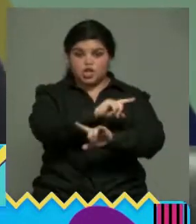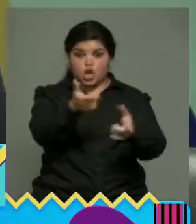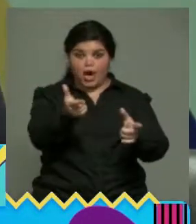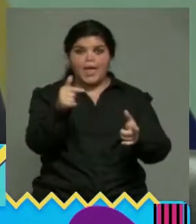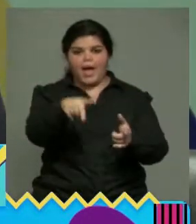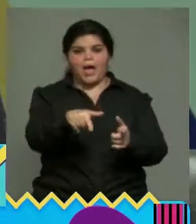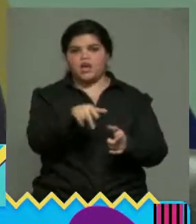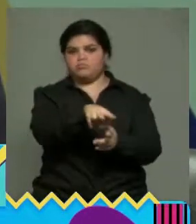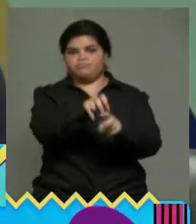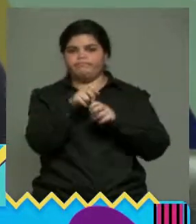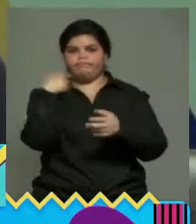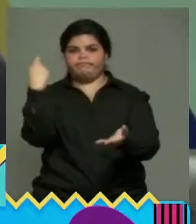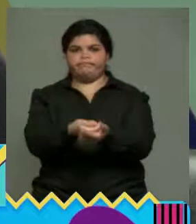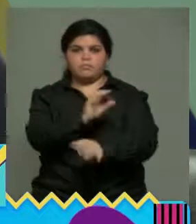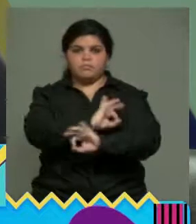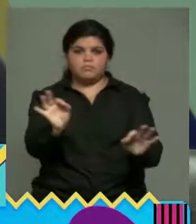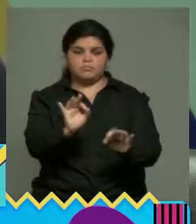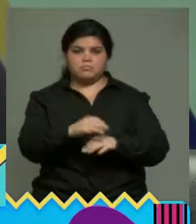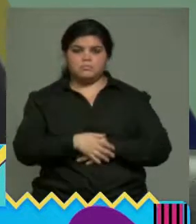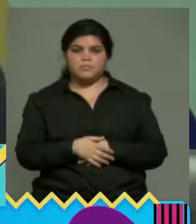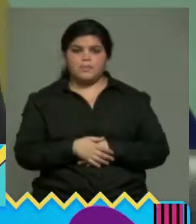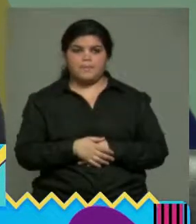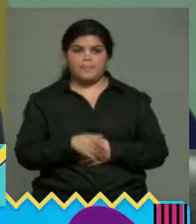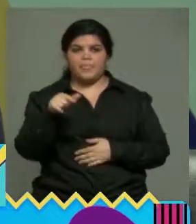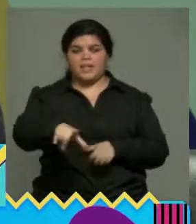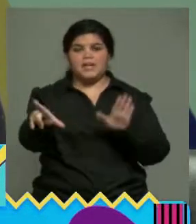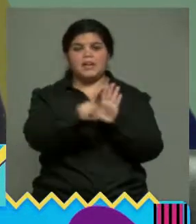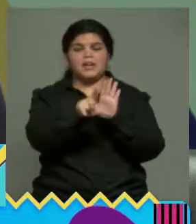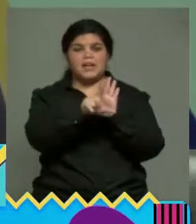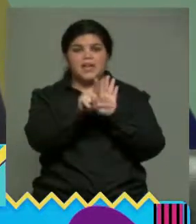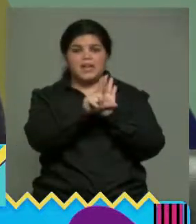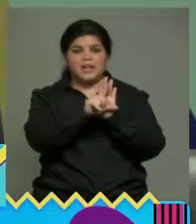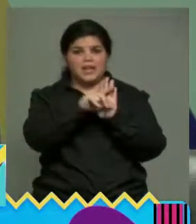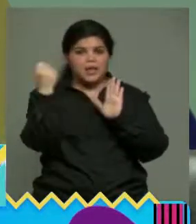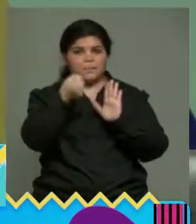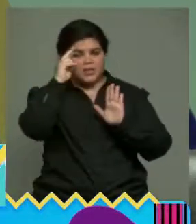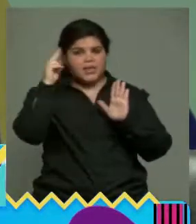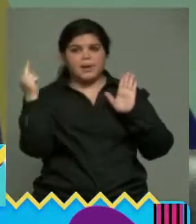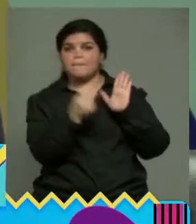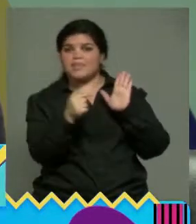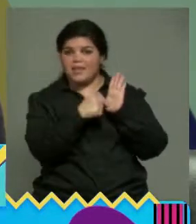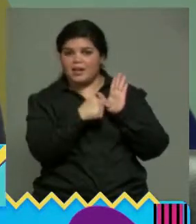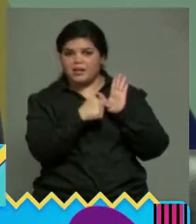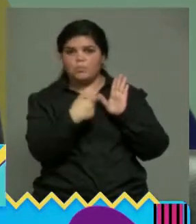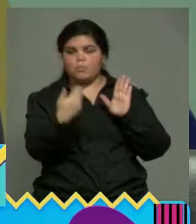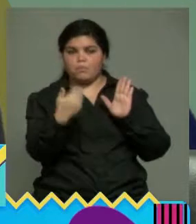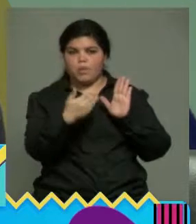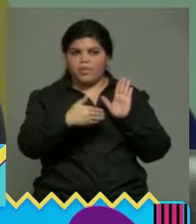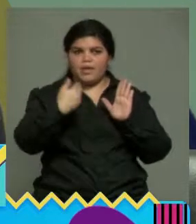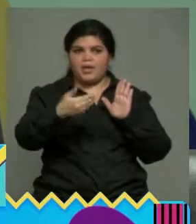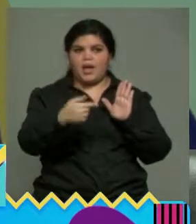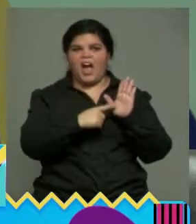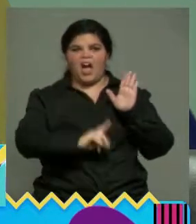conducir bien y no cometer infracciones a la ley de tránsito. Lo que sucede es que no se respeta la ley de tránsito, hay como una